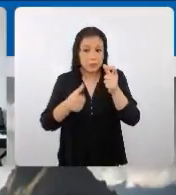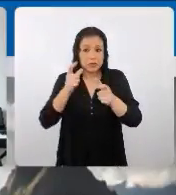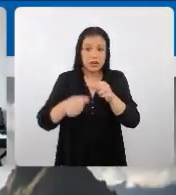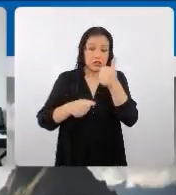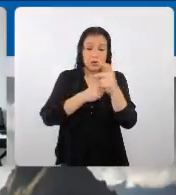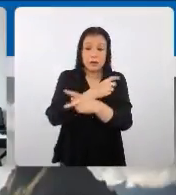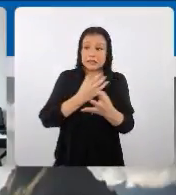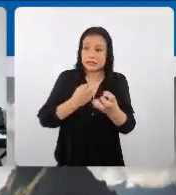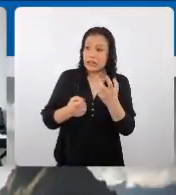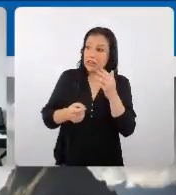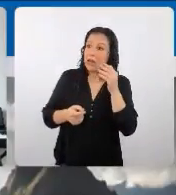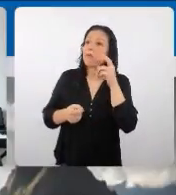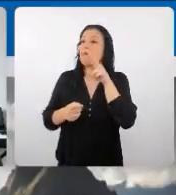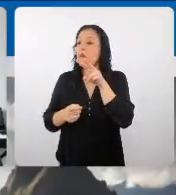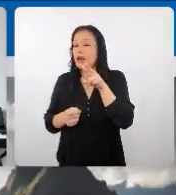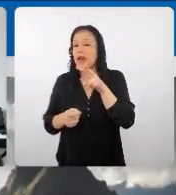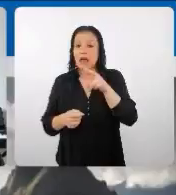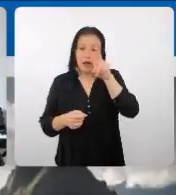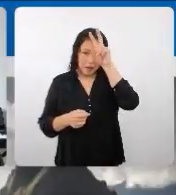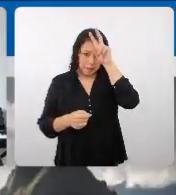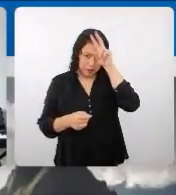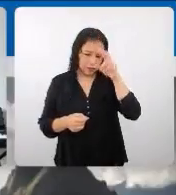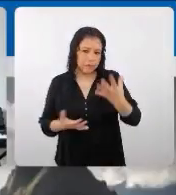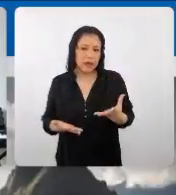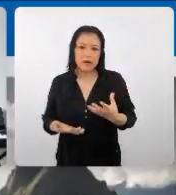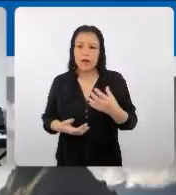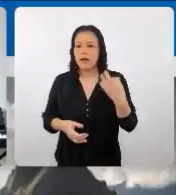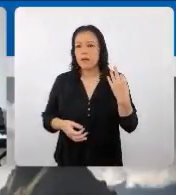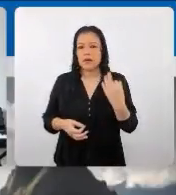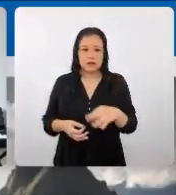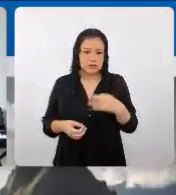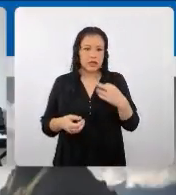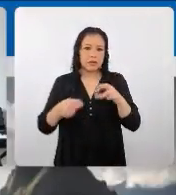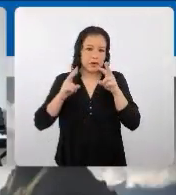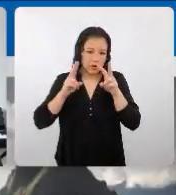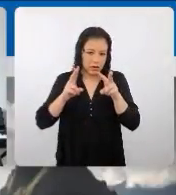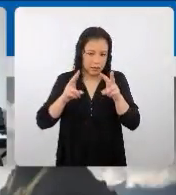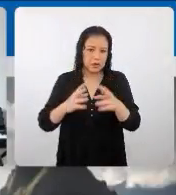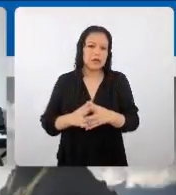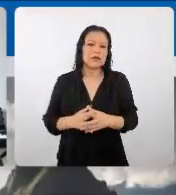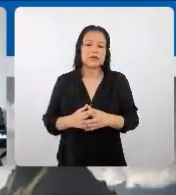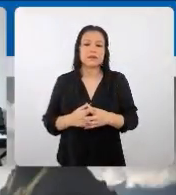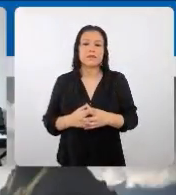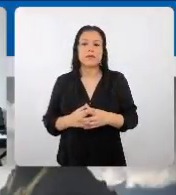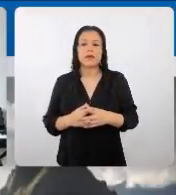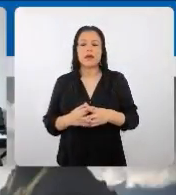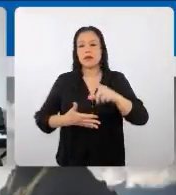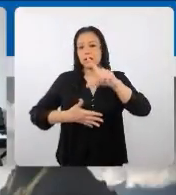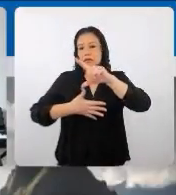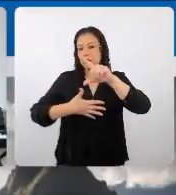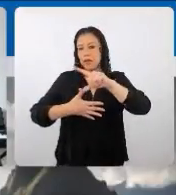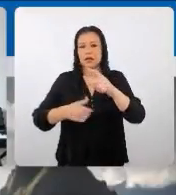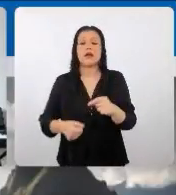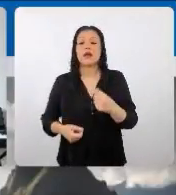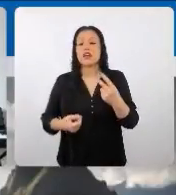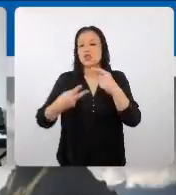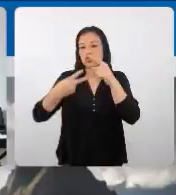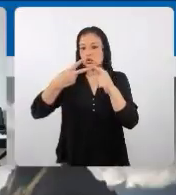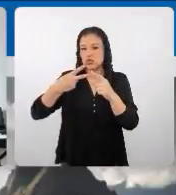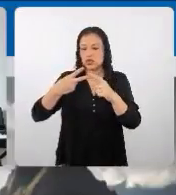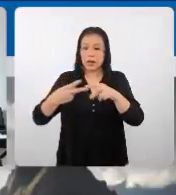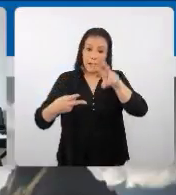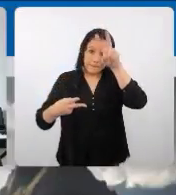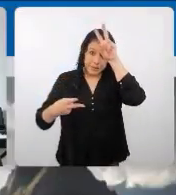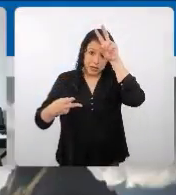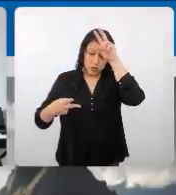Y la primera opción, si bien eran los destinos cercanos a la región, Perú y Brasil son los países por igual